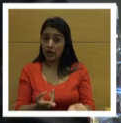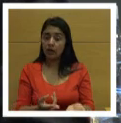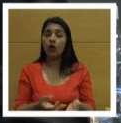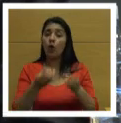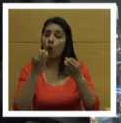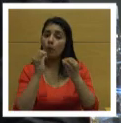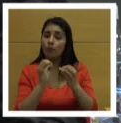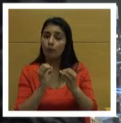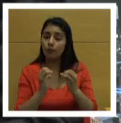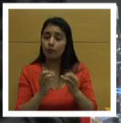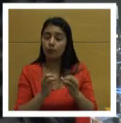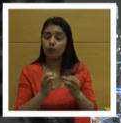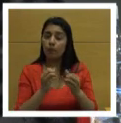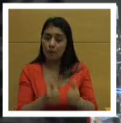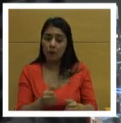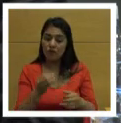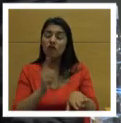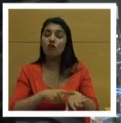y efectiva.